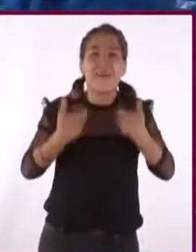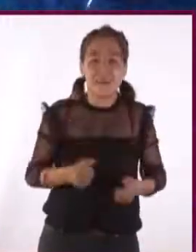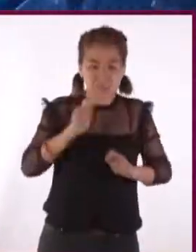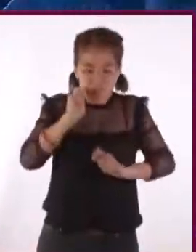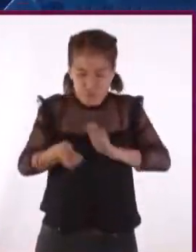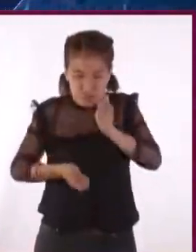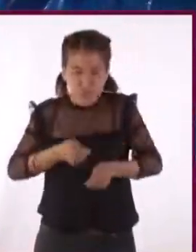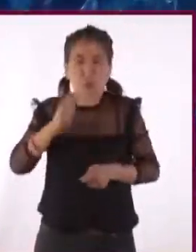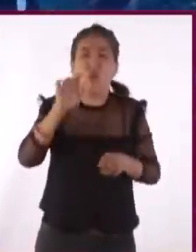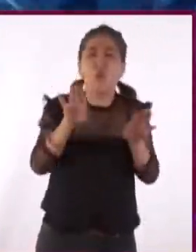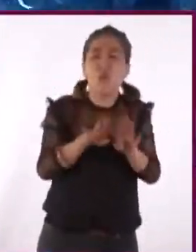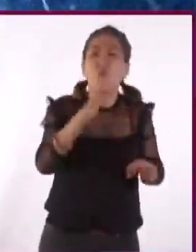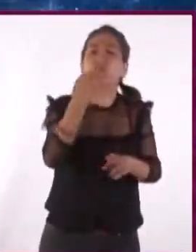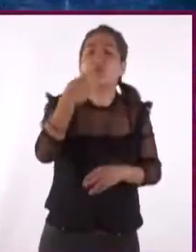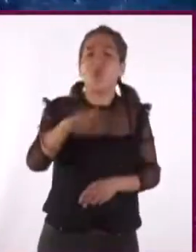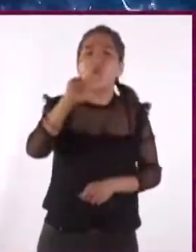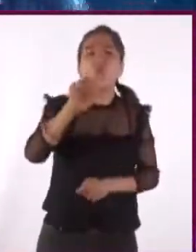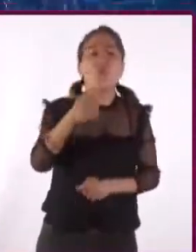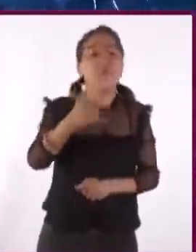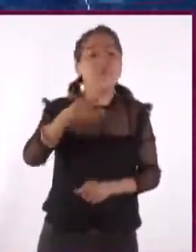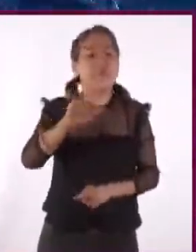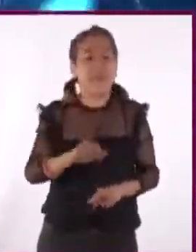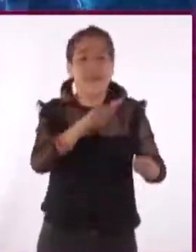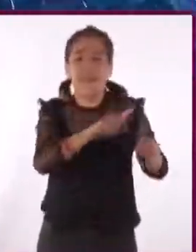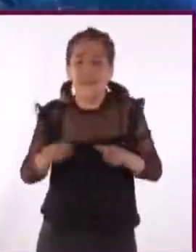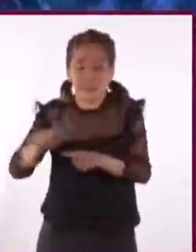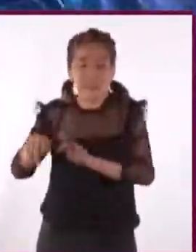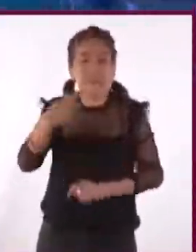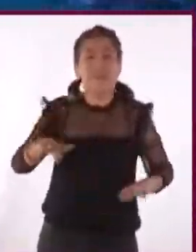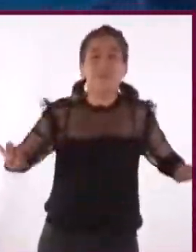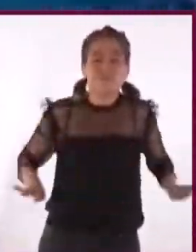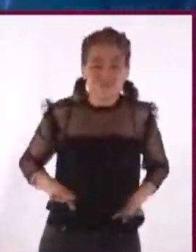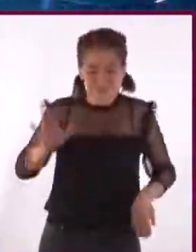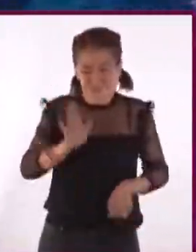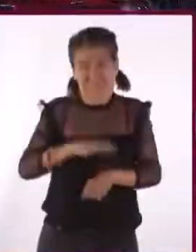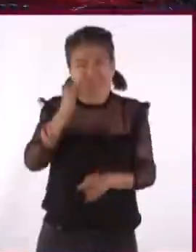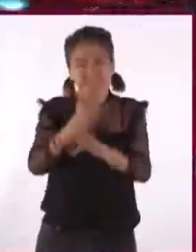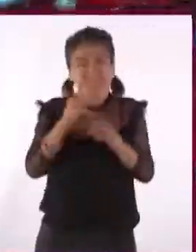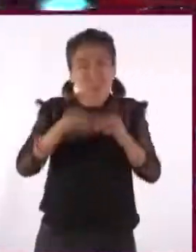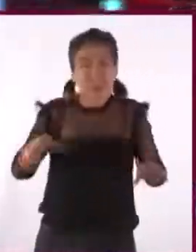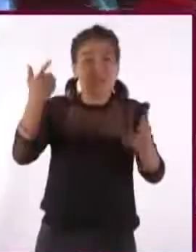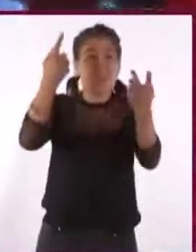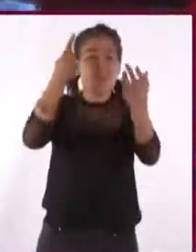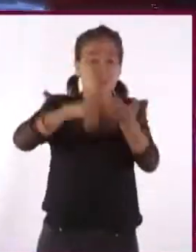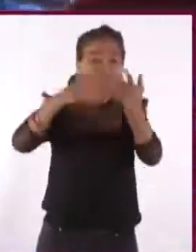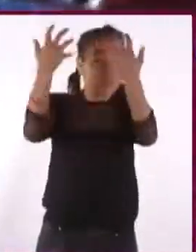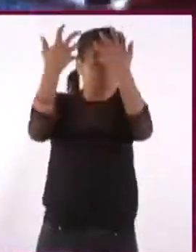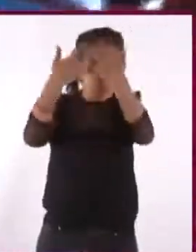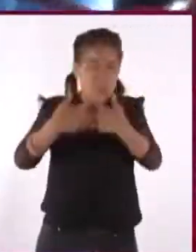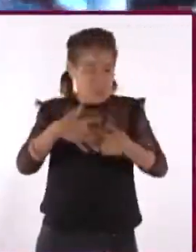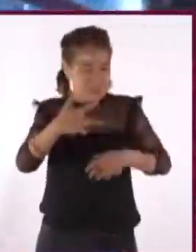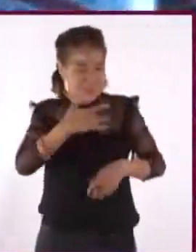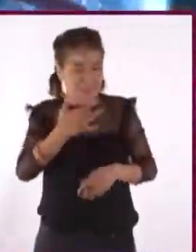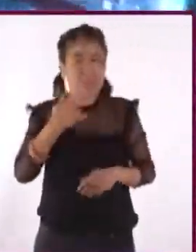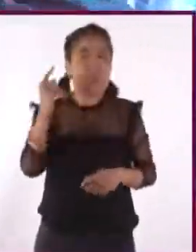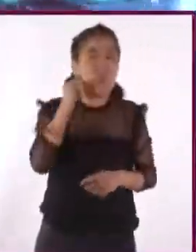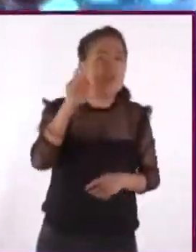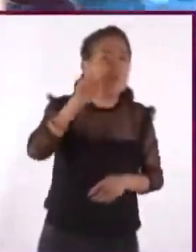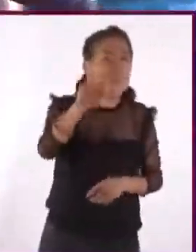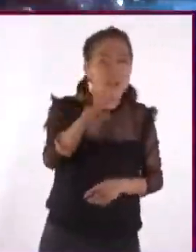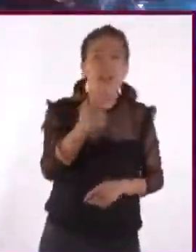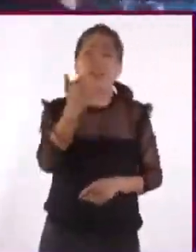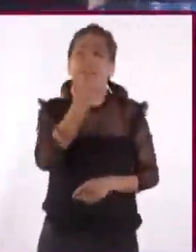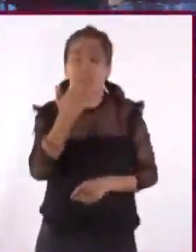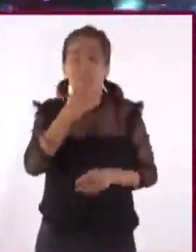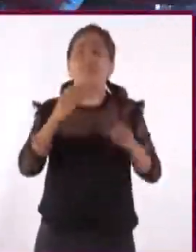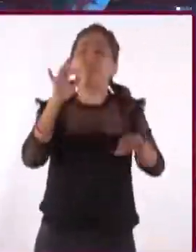e interpretar de la manera más lógica toda la gran cantidad de información que percibe por los sentidos. Así que esta